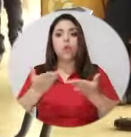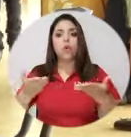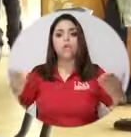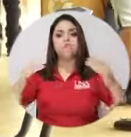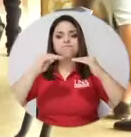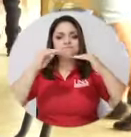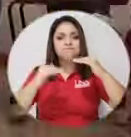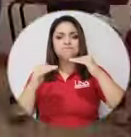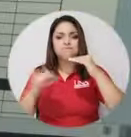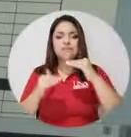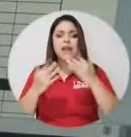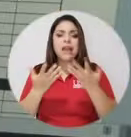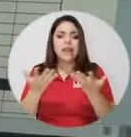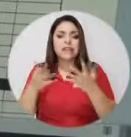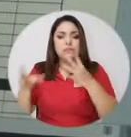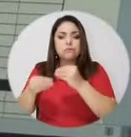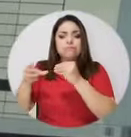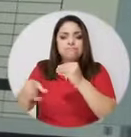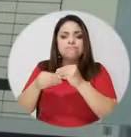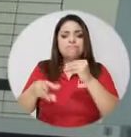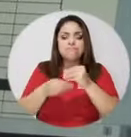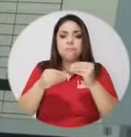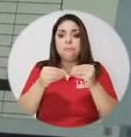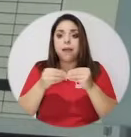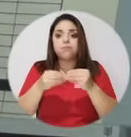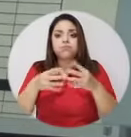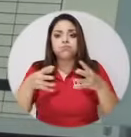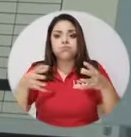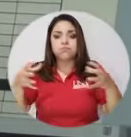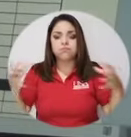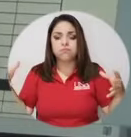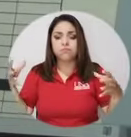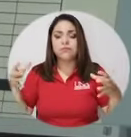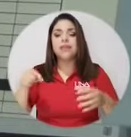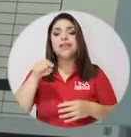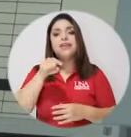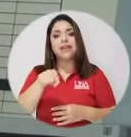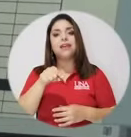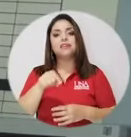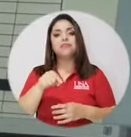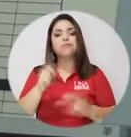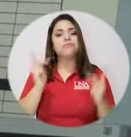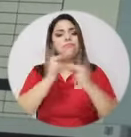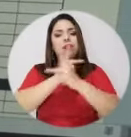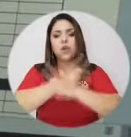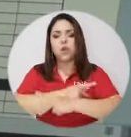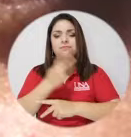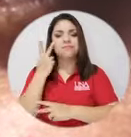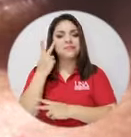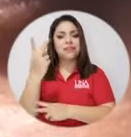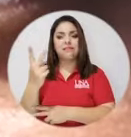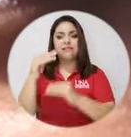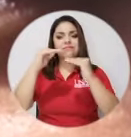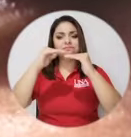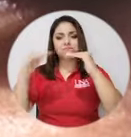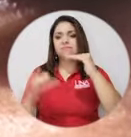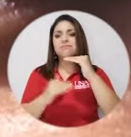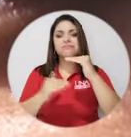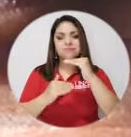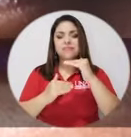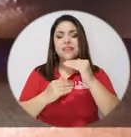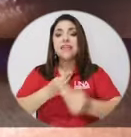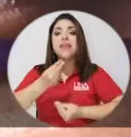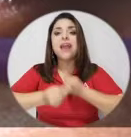van sumando y tienden a amplificar este fenómeno de desigualdad. ¿Qué podemos